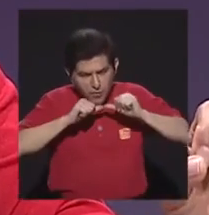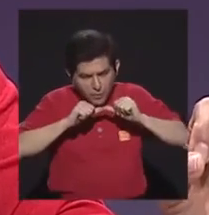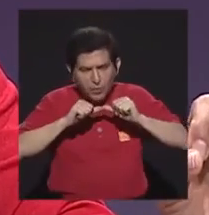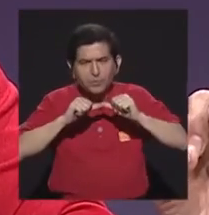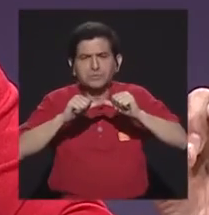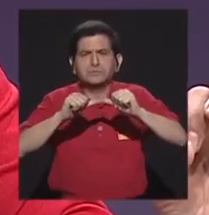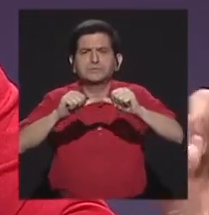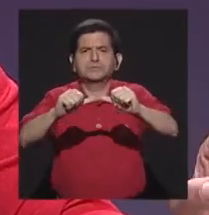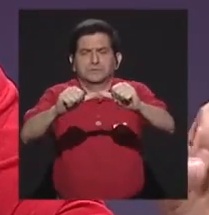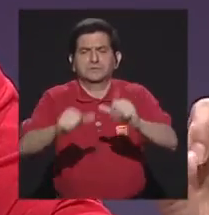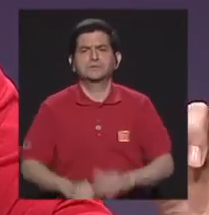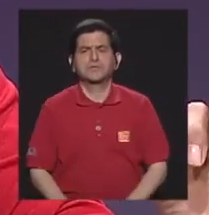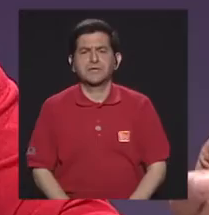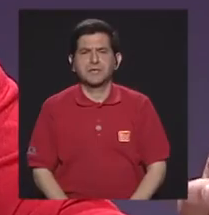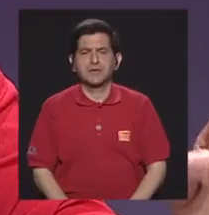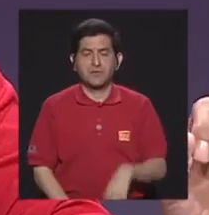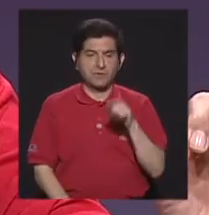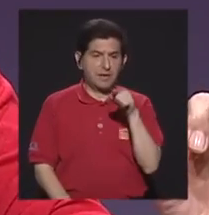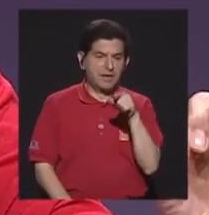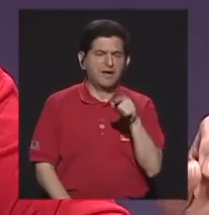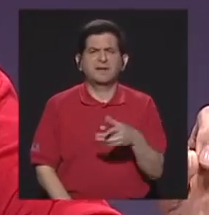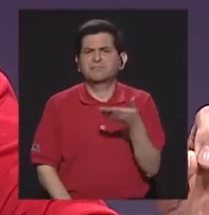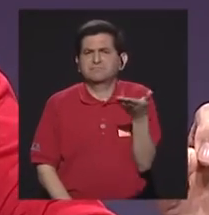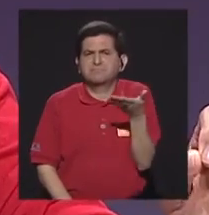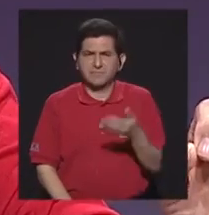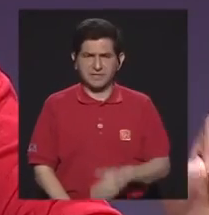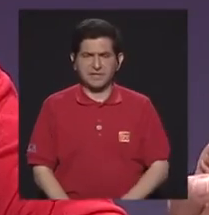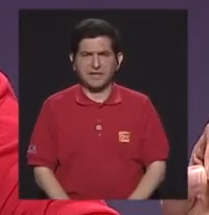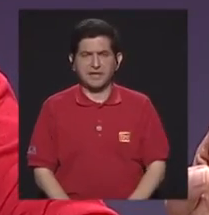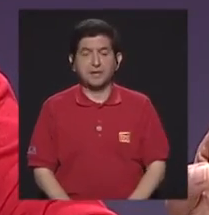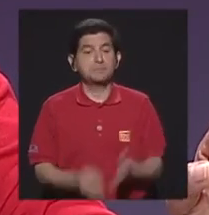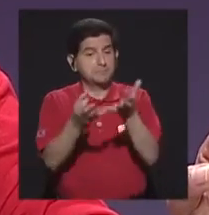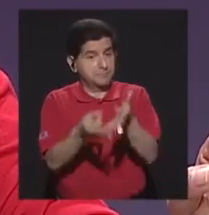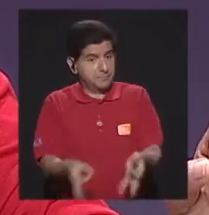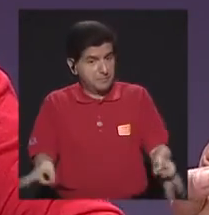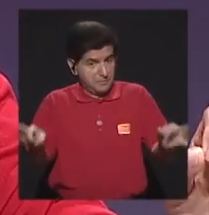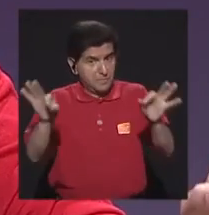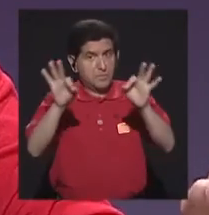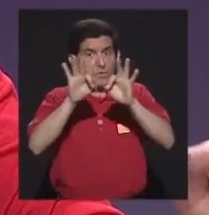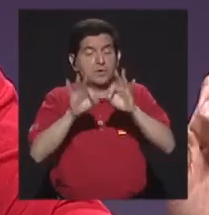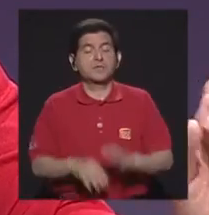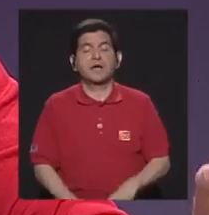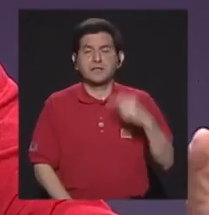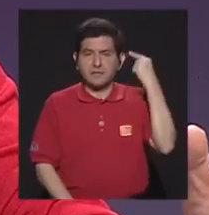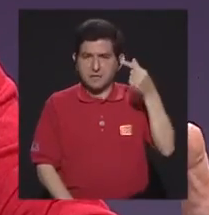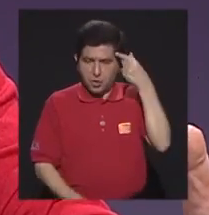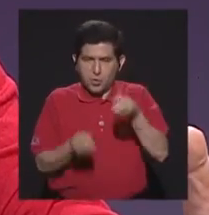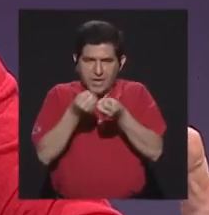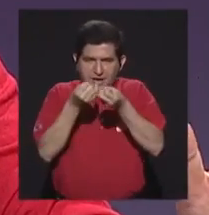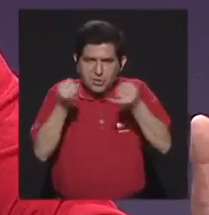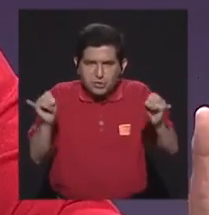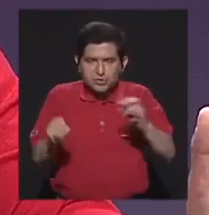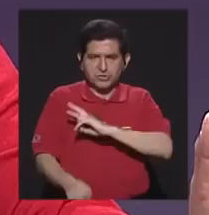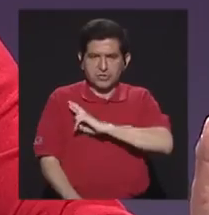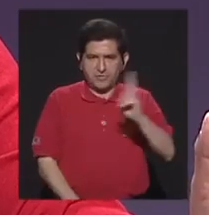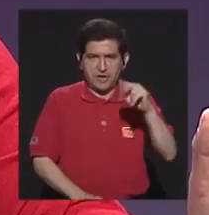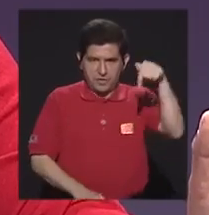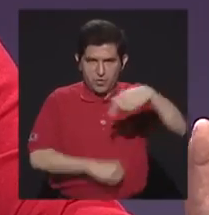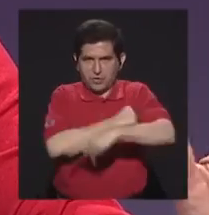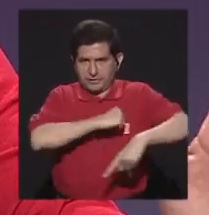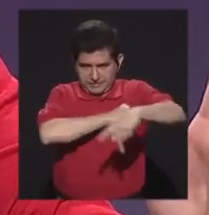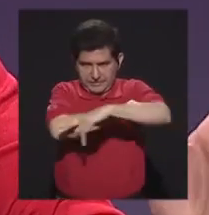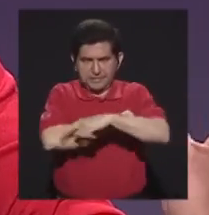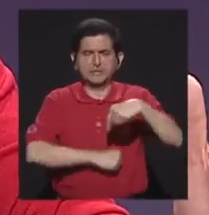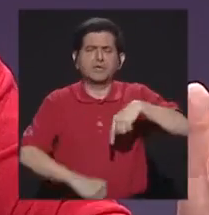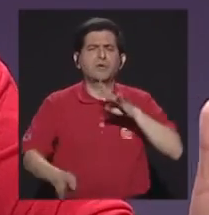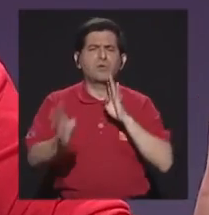permanente puesta en escena de la importancia de un Estado laico en nuestro país. Y hoy vamos a hablar